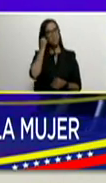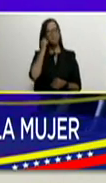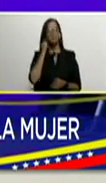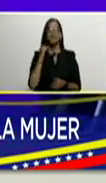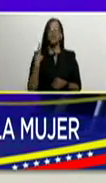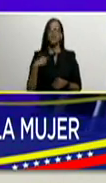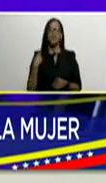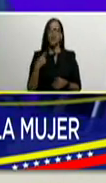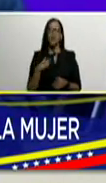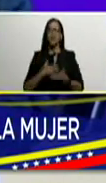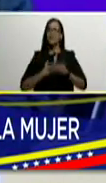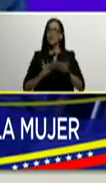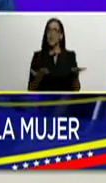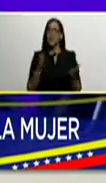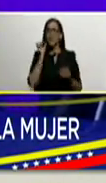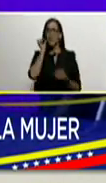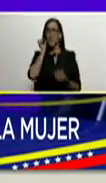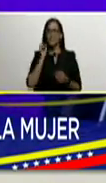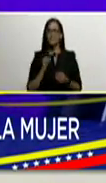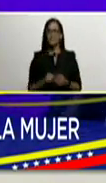tengo que llevarle un regalo a las mujeres